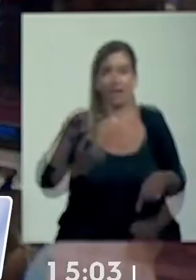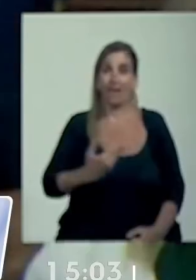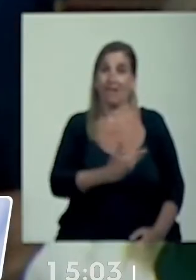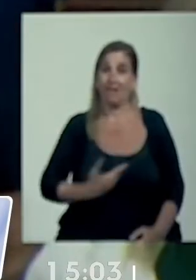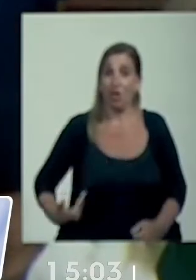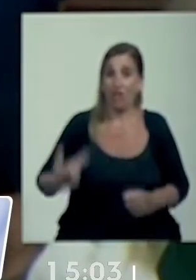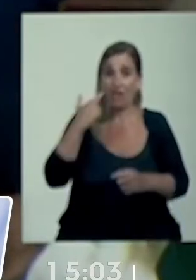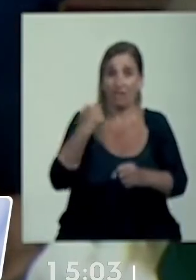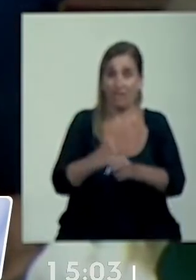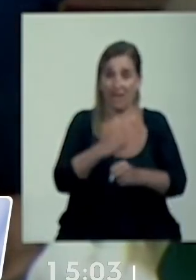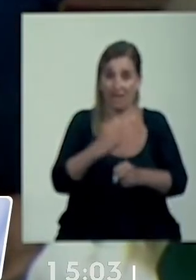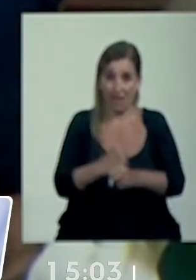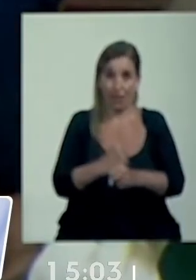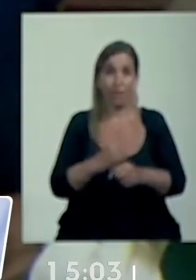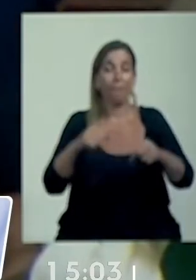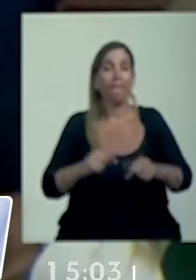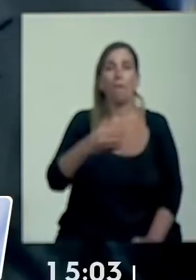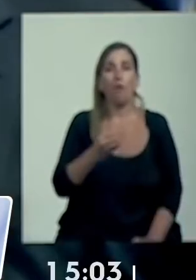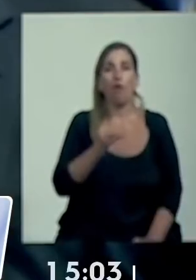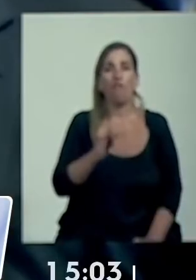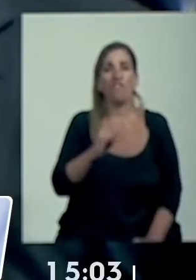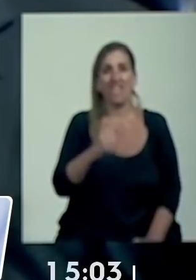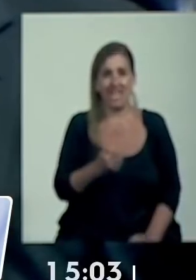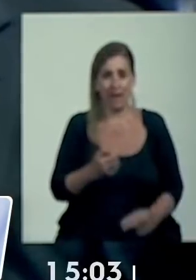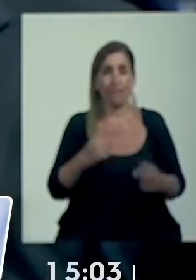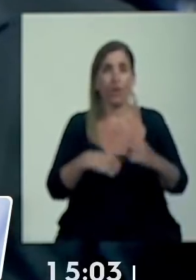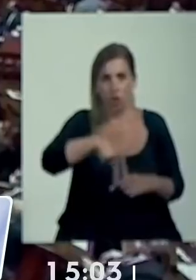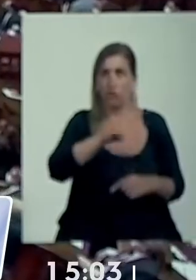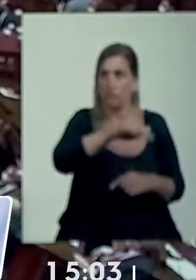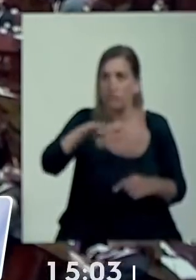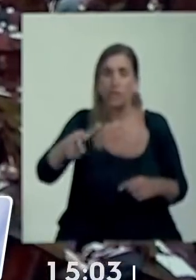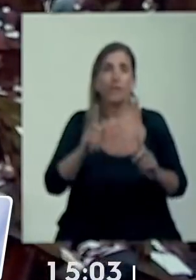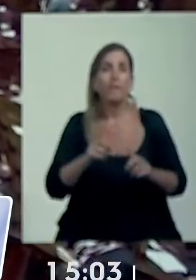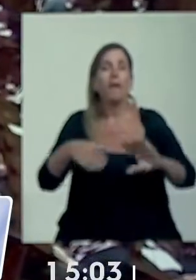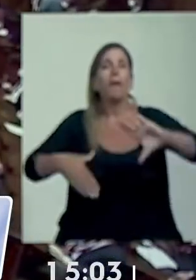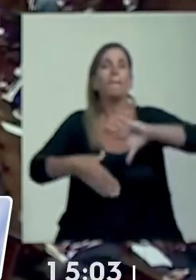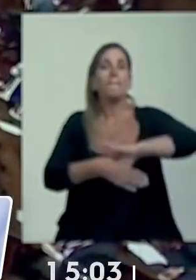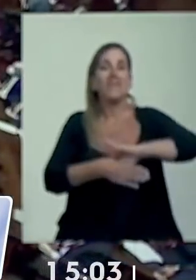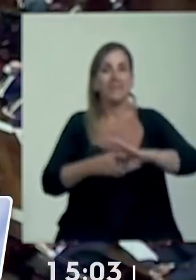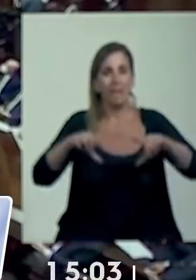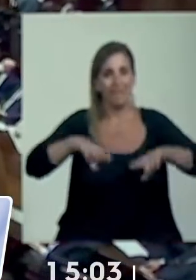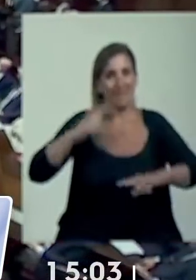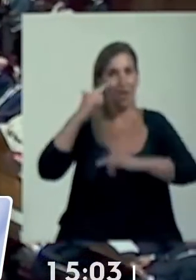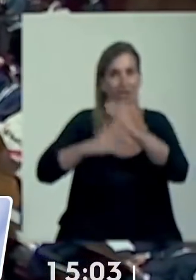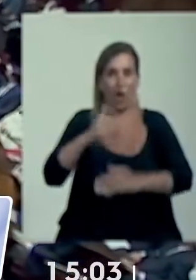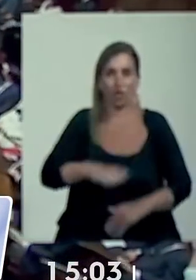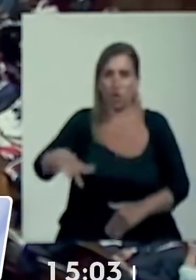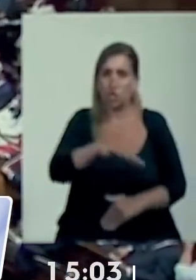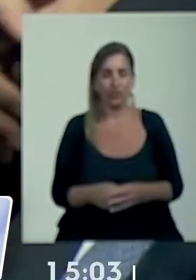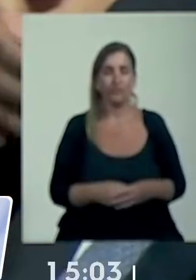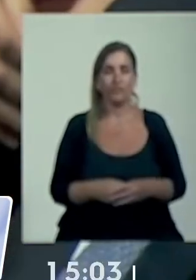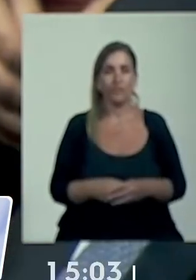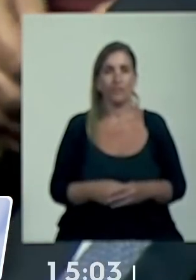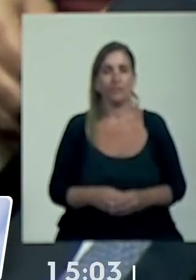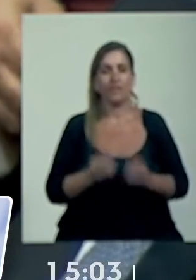más arriba no hay nada es el soberano que decide entonces creo que la discusión termina ahí sea cual sea el resultado y al día siguiente